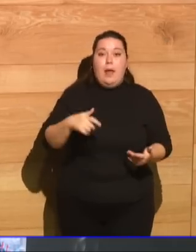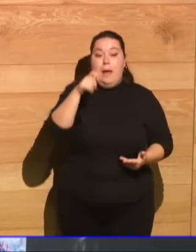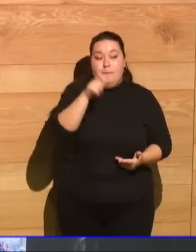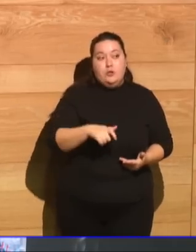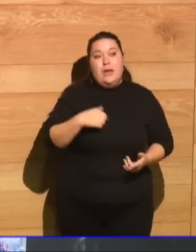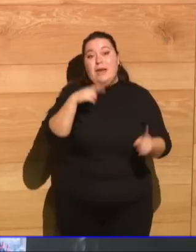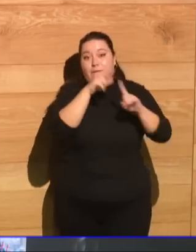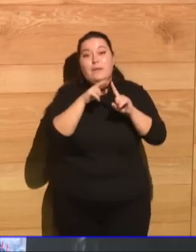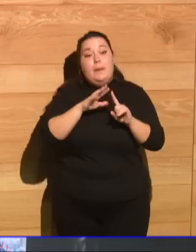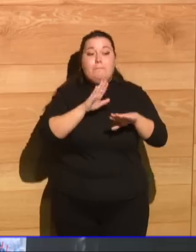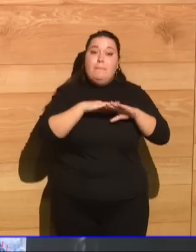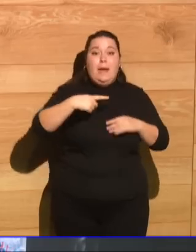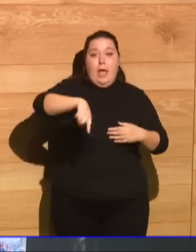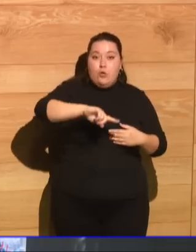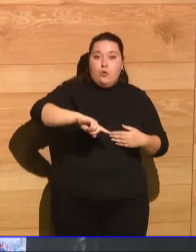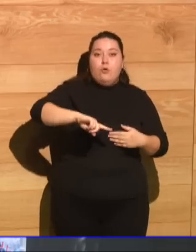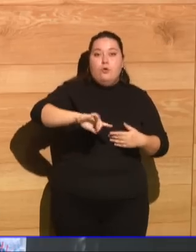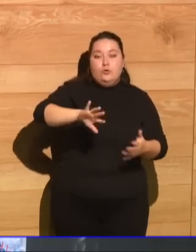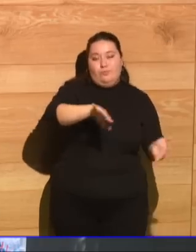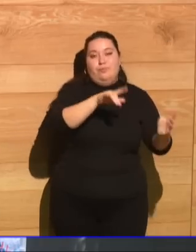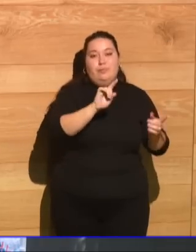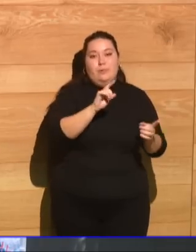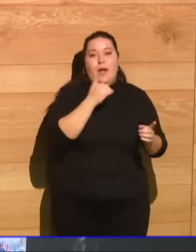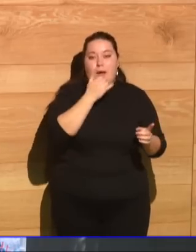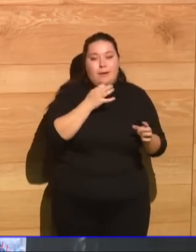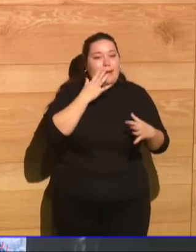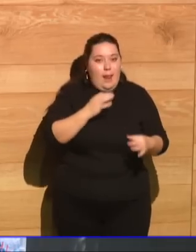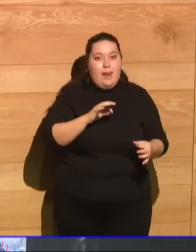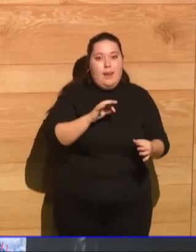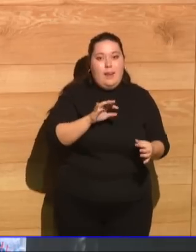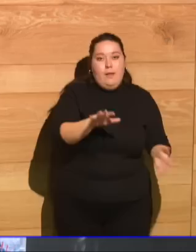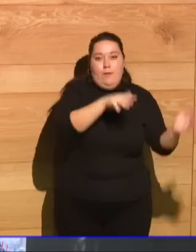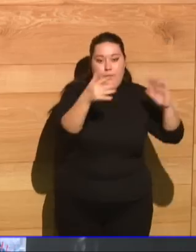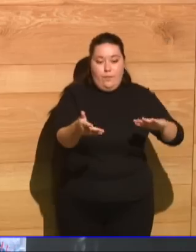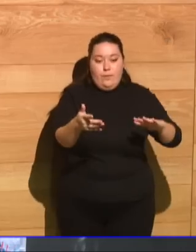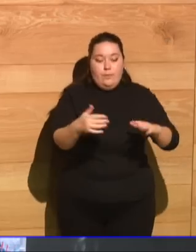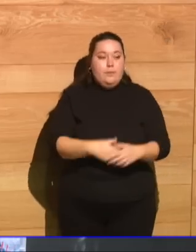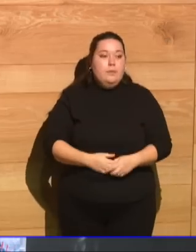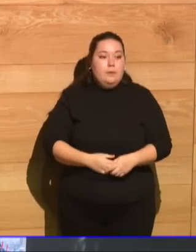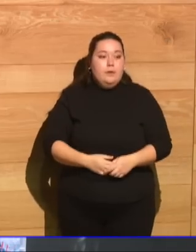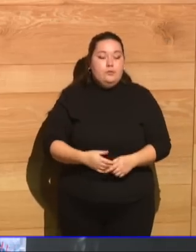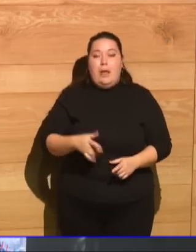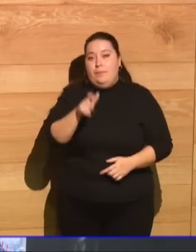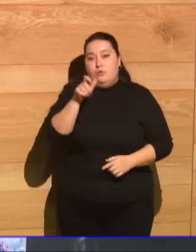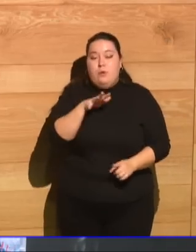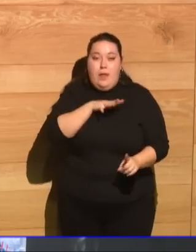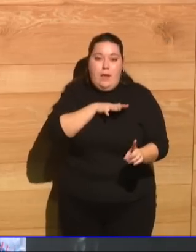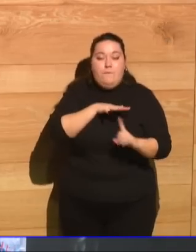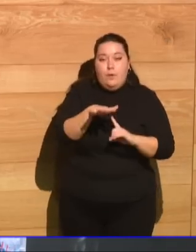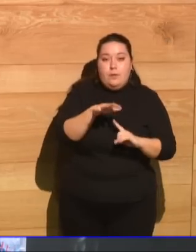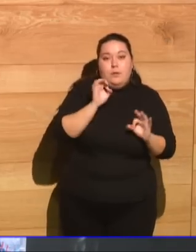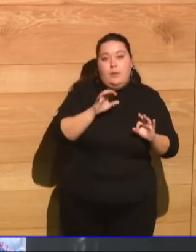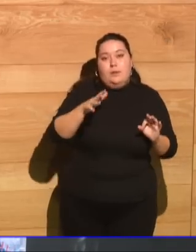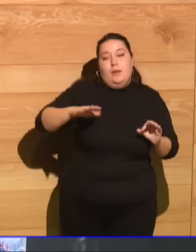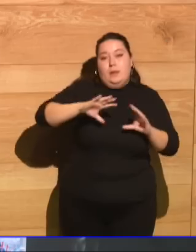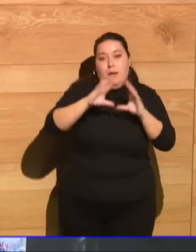gente en ese lugar. Alan Parker es una figura enormemente influyente para toda una generación de cineastas, entre